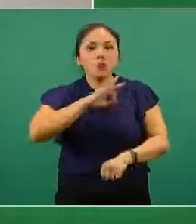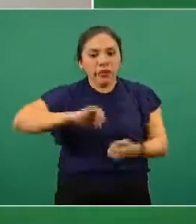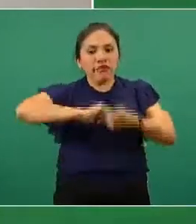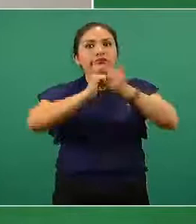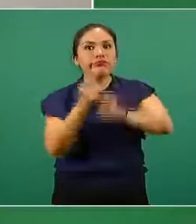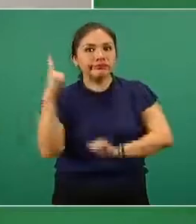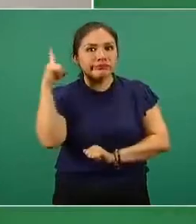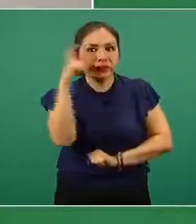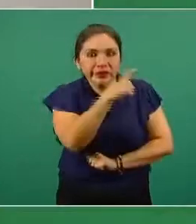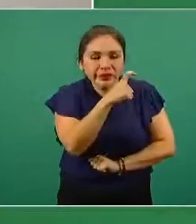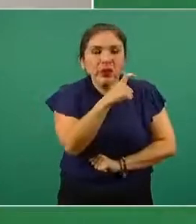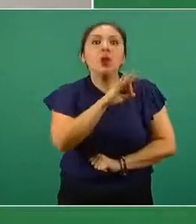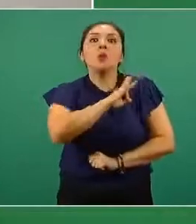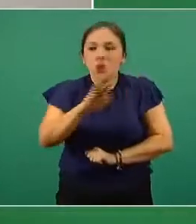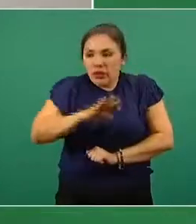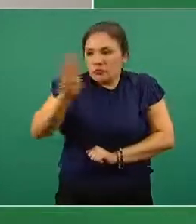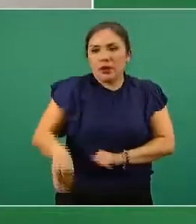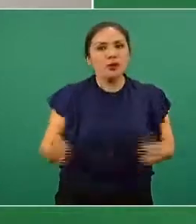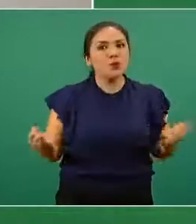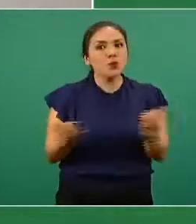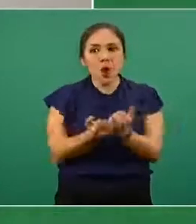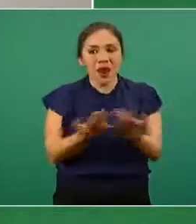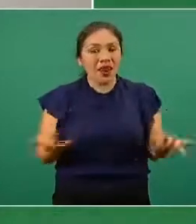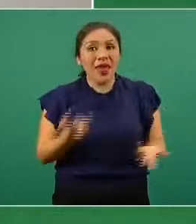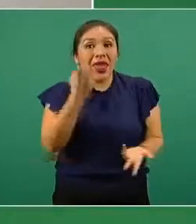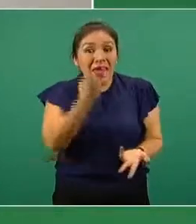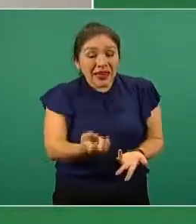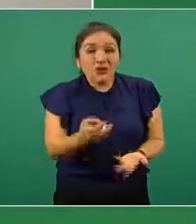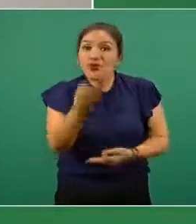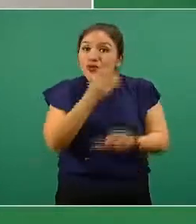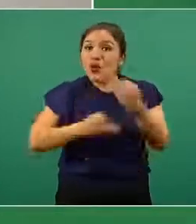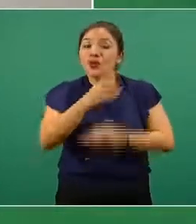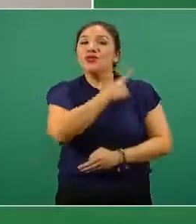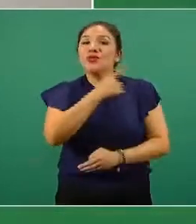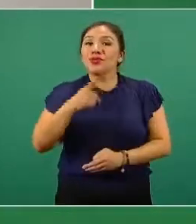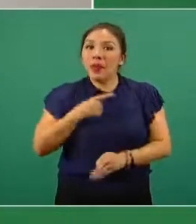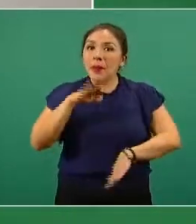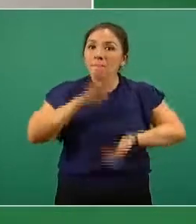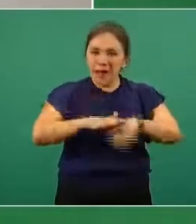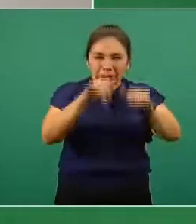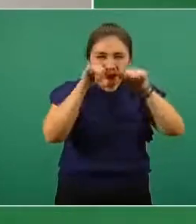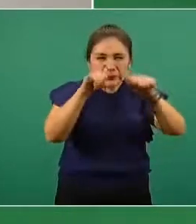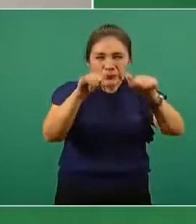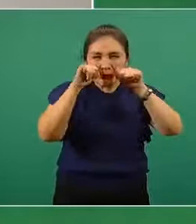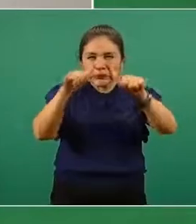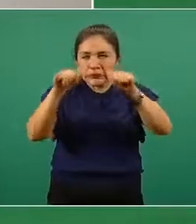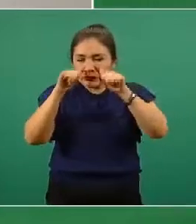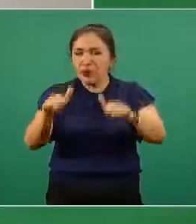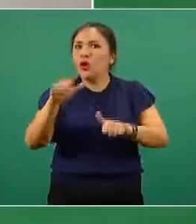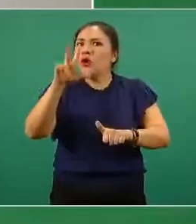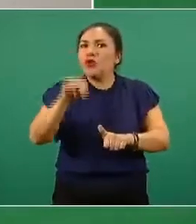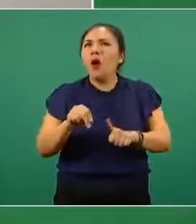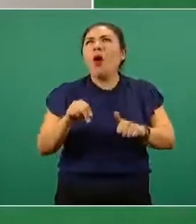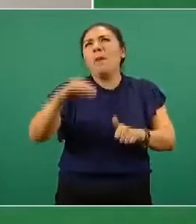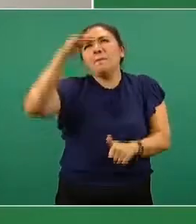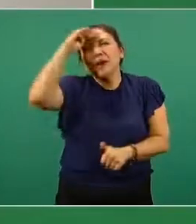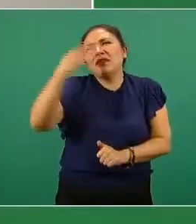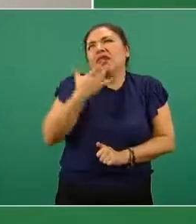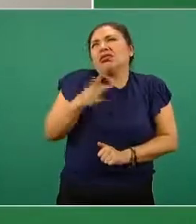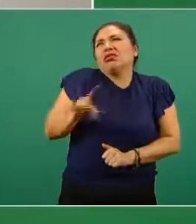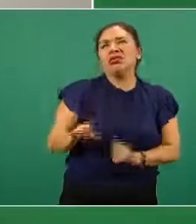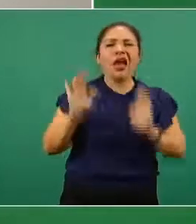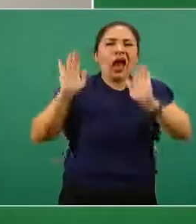complicar y también pueden morir. Entonces todos debemos estar atentos, sin bajar la guardia,